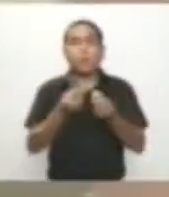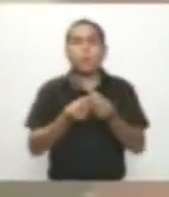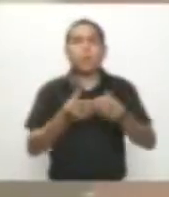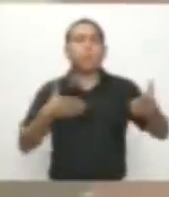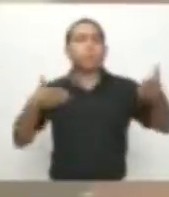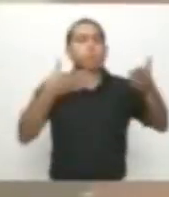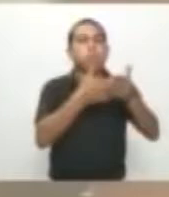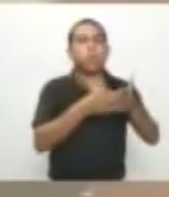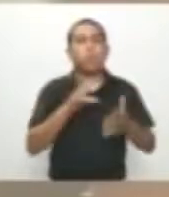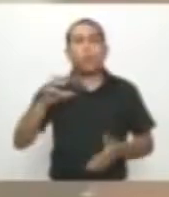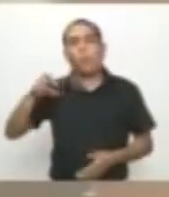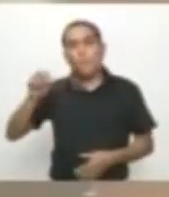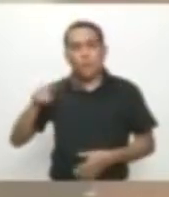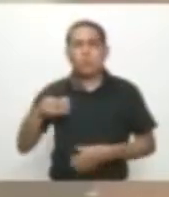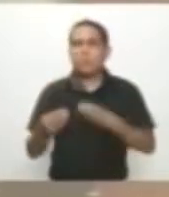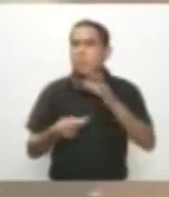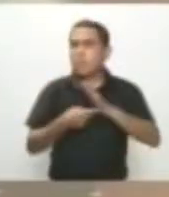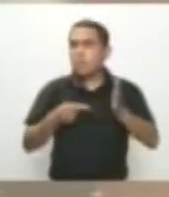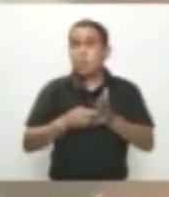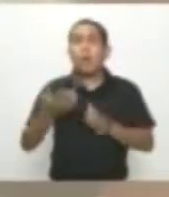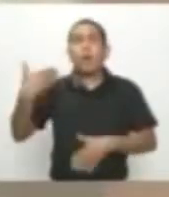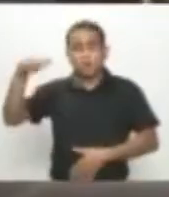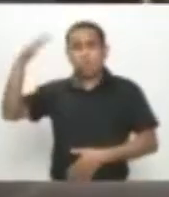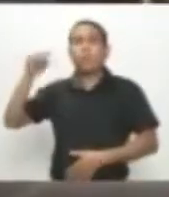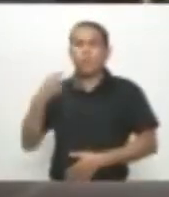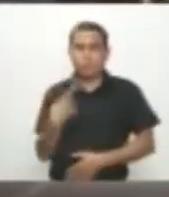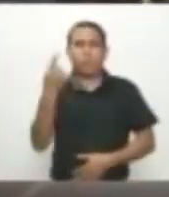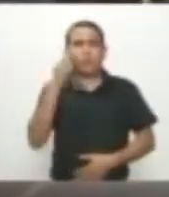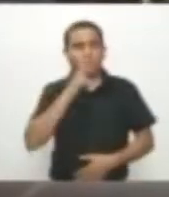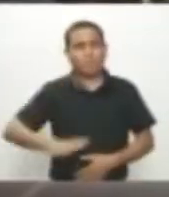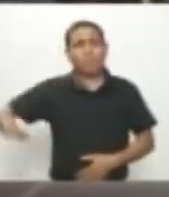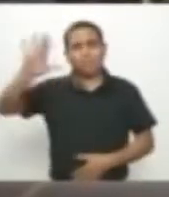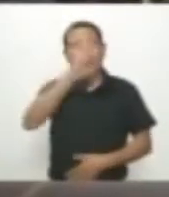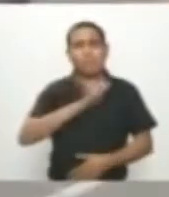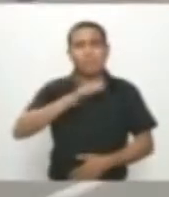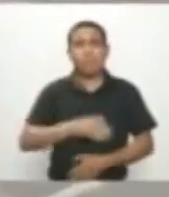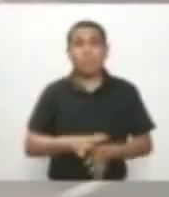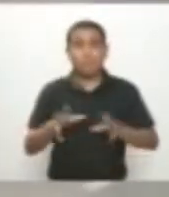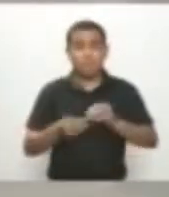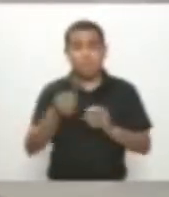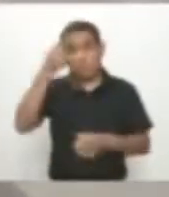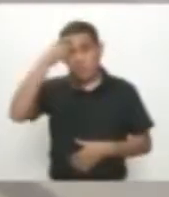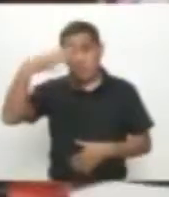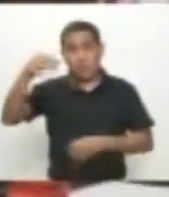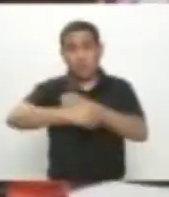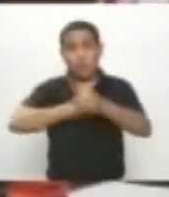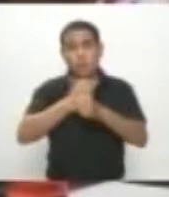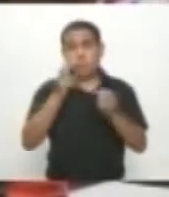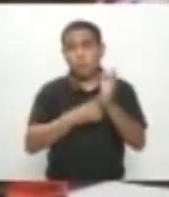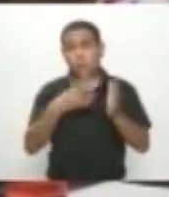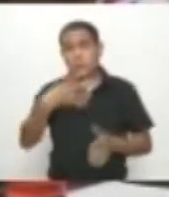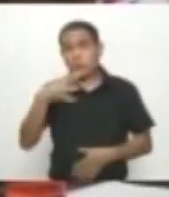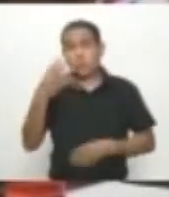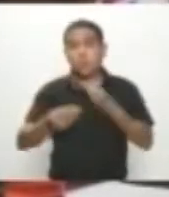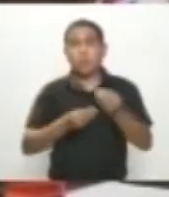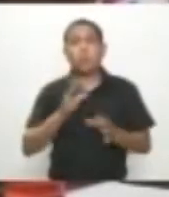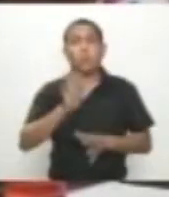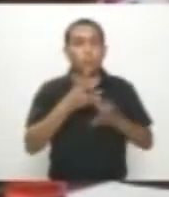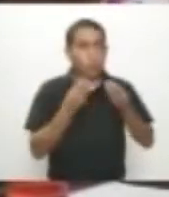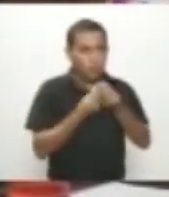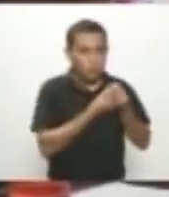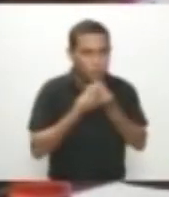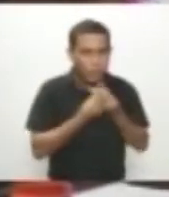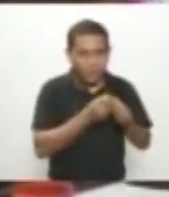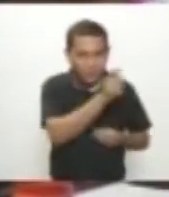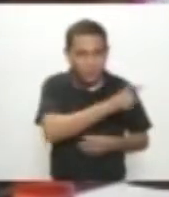POT, tiene sus antecedentes en la política nacional. Ya es conocido que en Cartagena, en el año 2014, los concejales rechazaron el proyecto